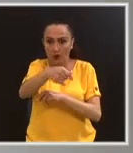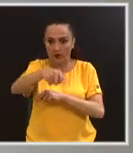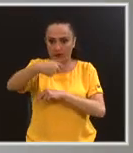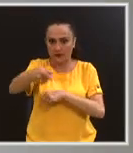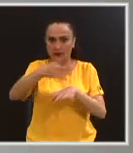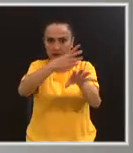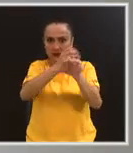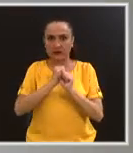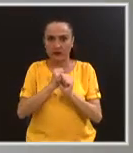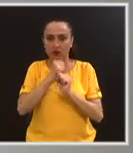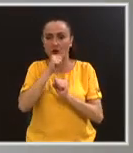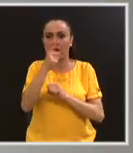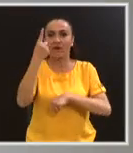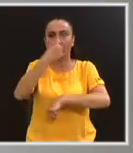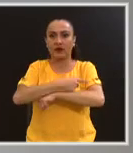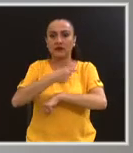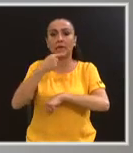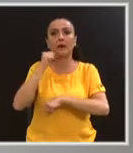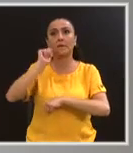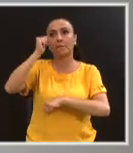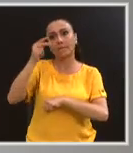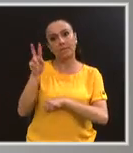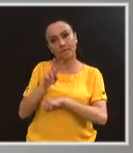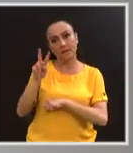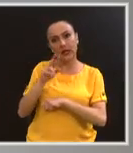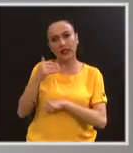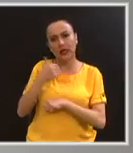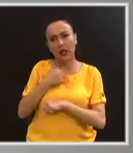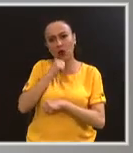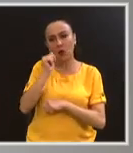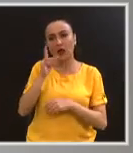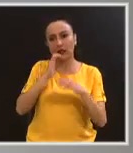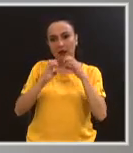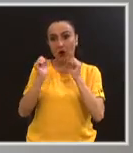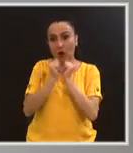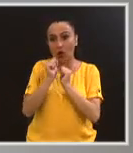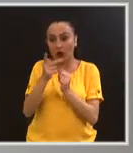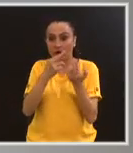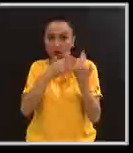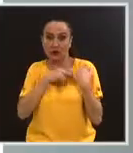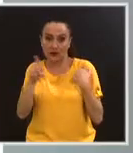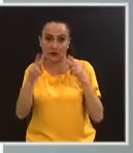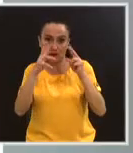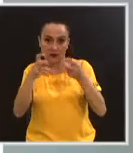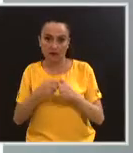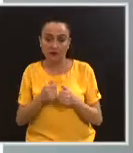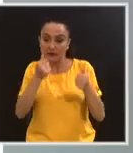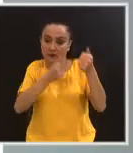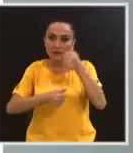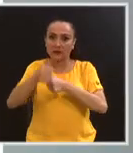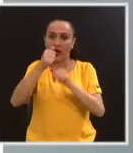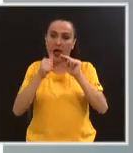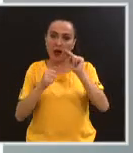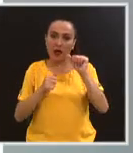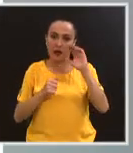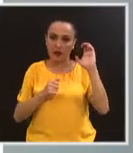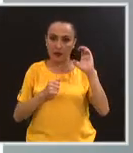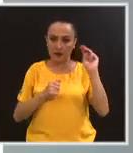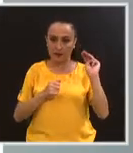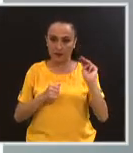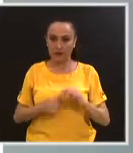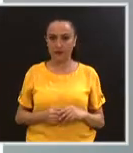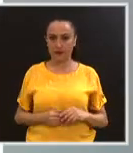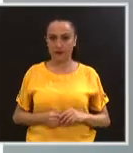recibiríamos una fecha para mañana viernes tener una entrevista con la responsable del tema La jerarca Ana Catarina